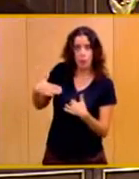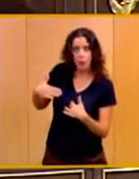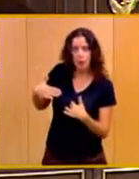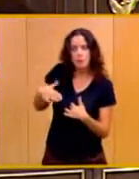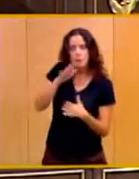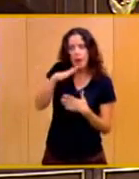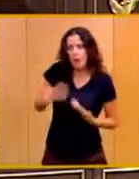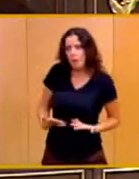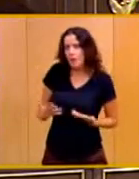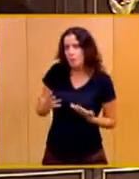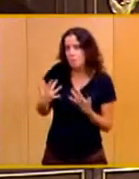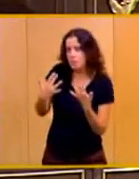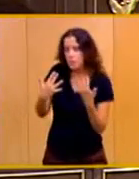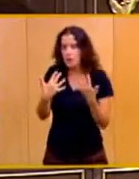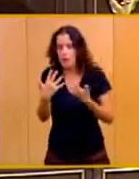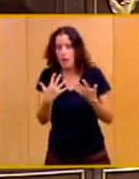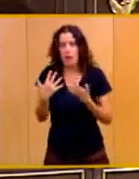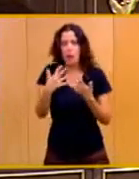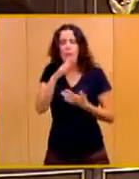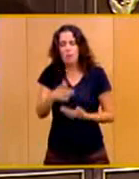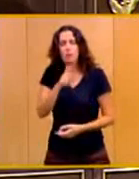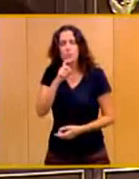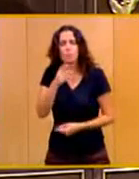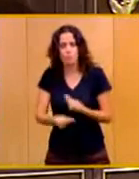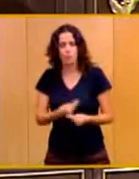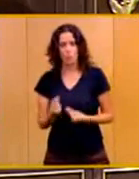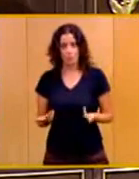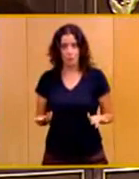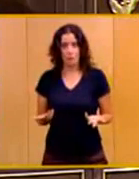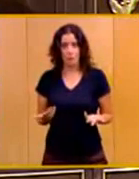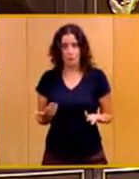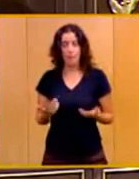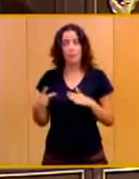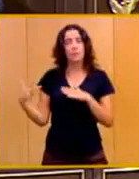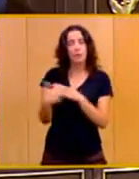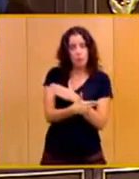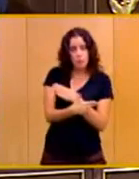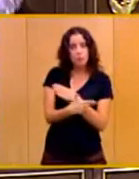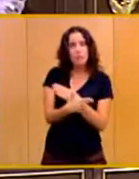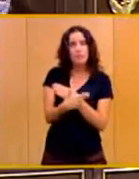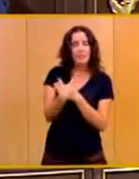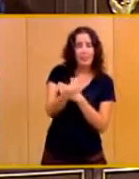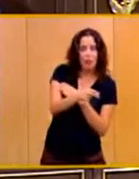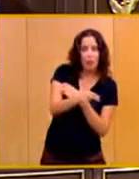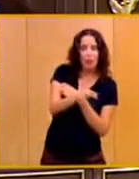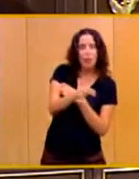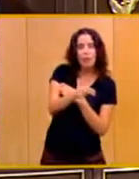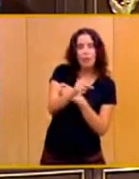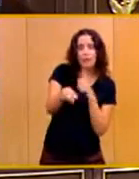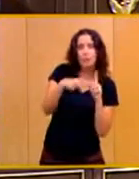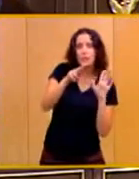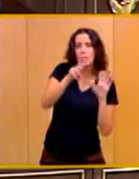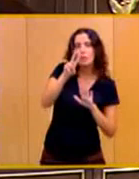a trompicones y a matacaballo? El recorte lo negó y lo afirmó en menos de 72 horas.